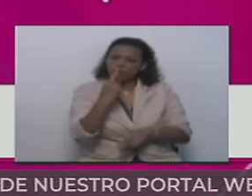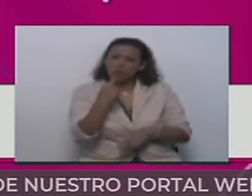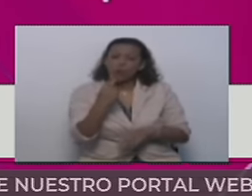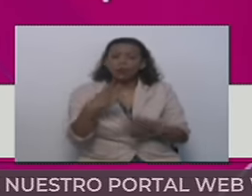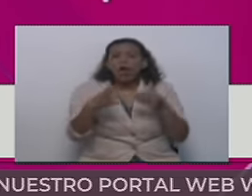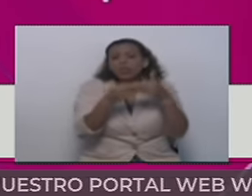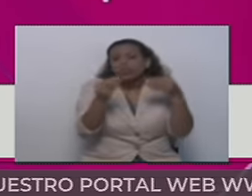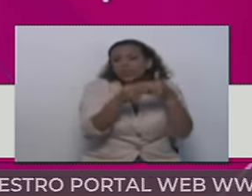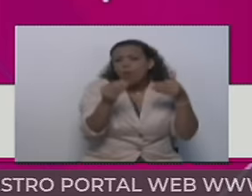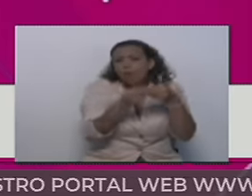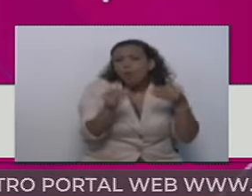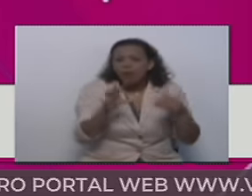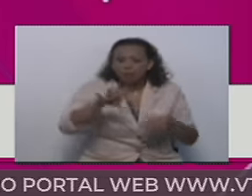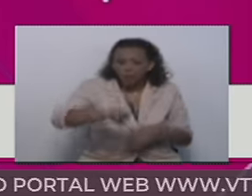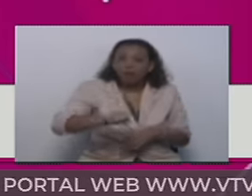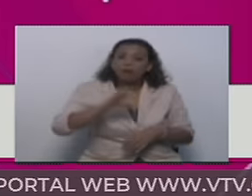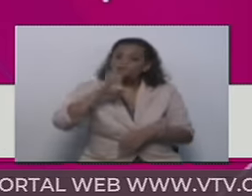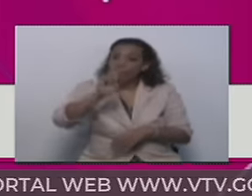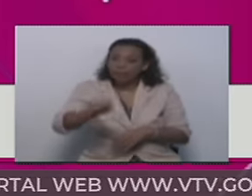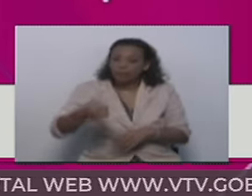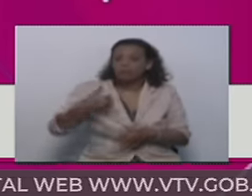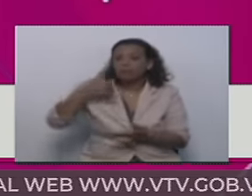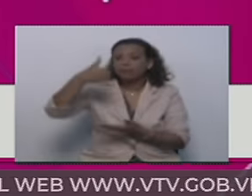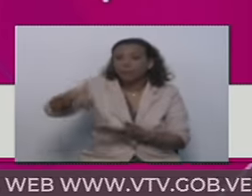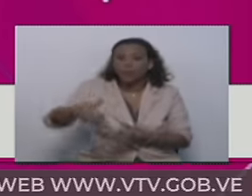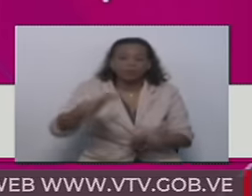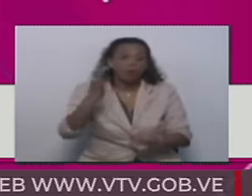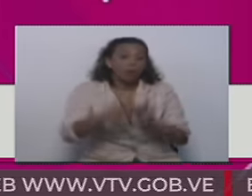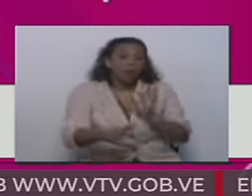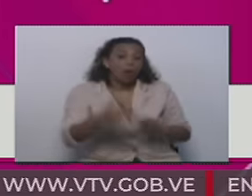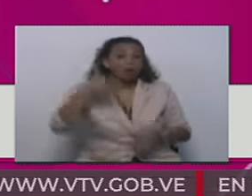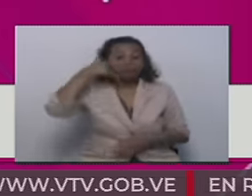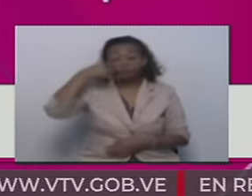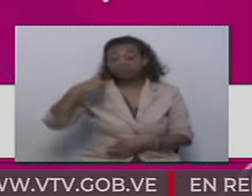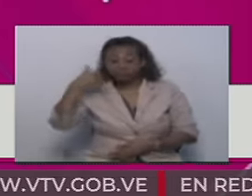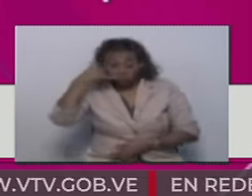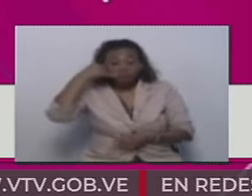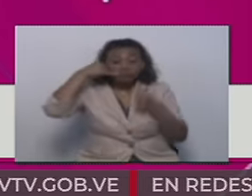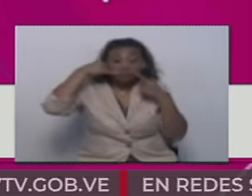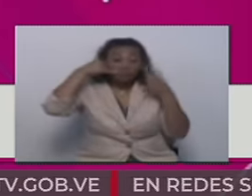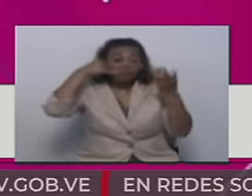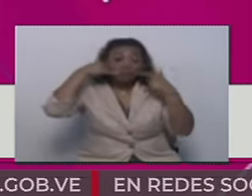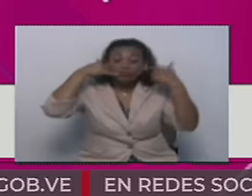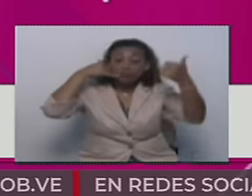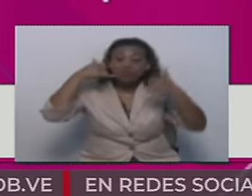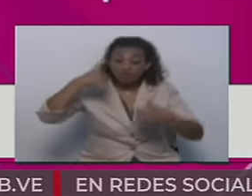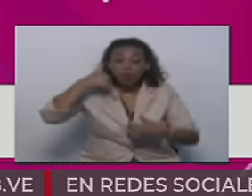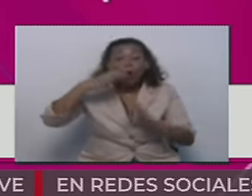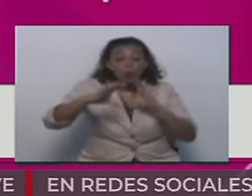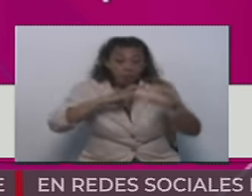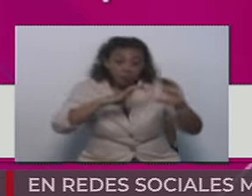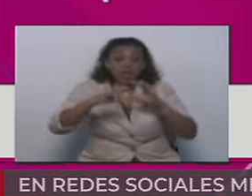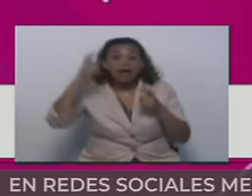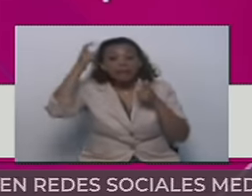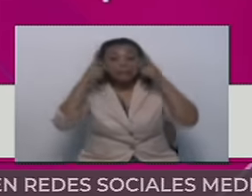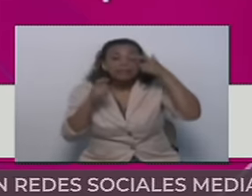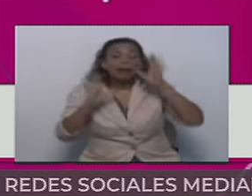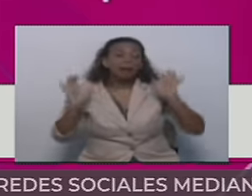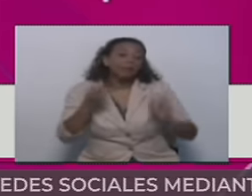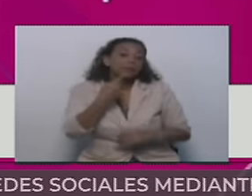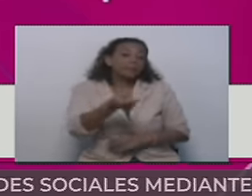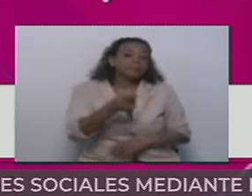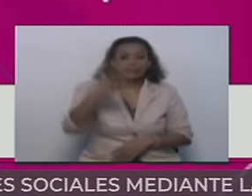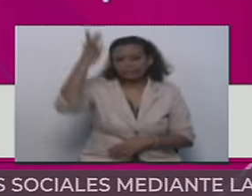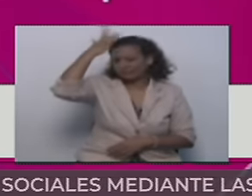dólar, había un teléfono rojo, yo se lo compré, más vale que no. Ella lo cargaba en las marchas y le decía a todo el mundo que ella por ahí hablaba con el comandante.